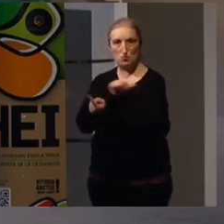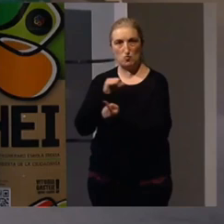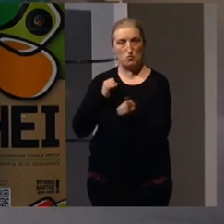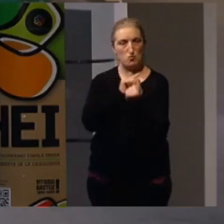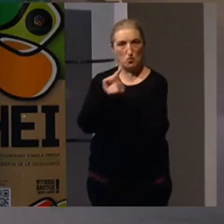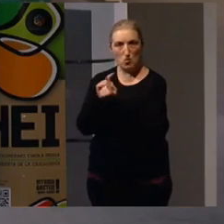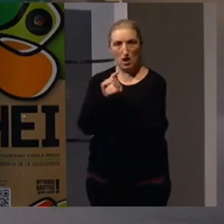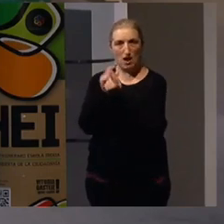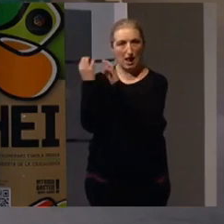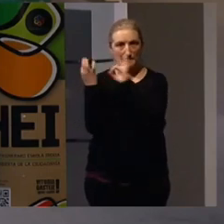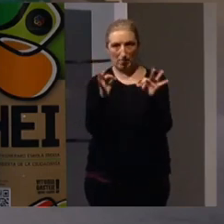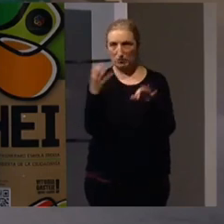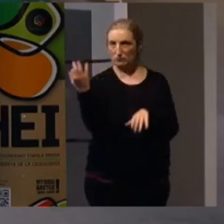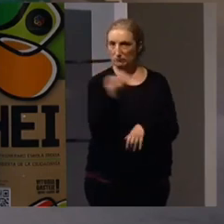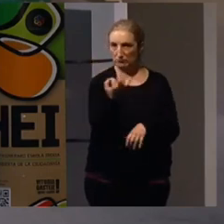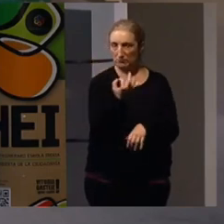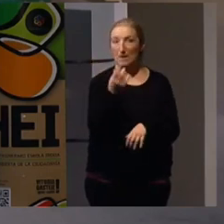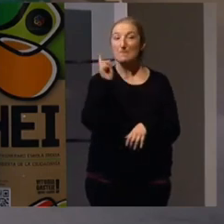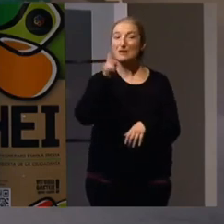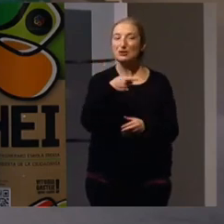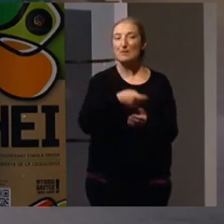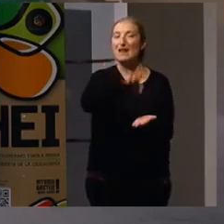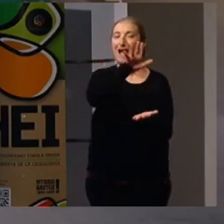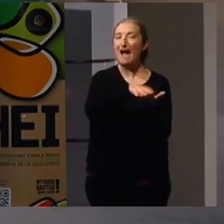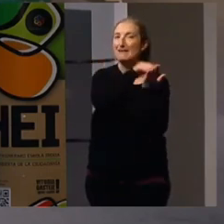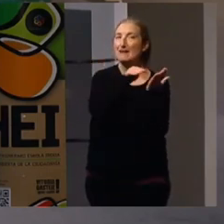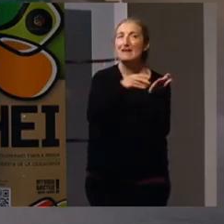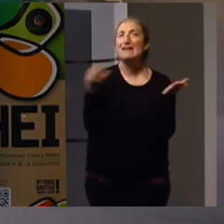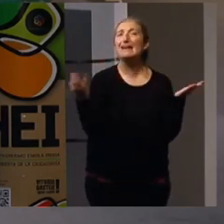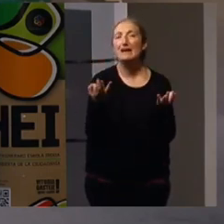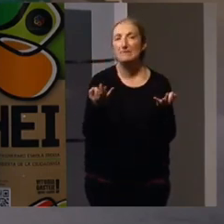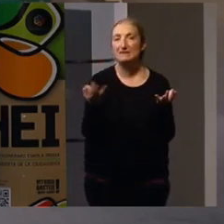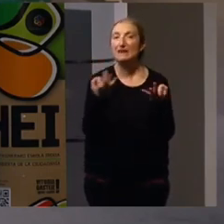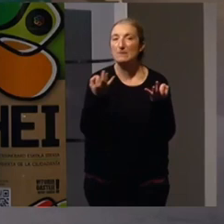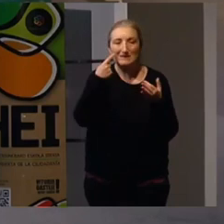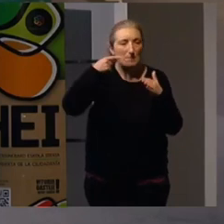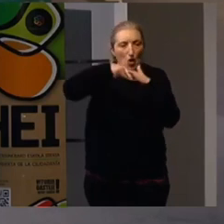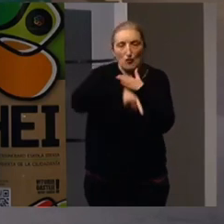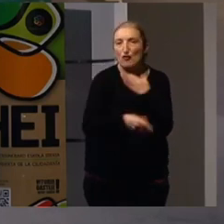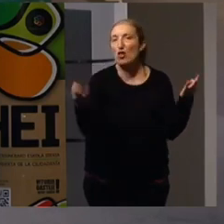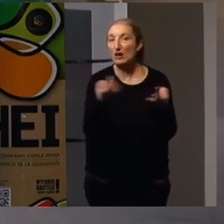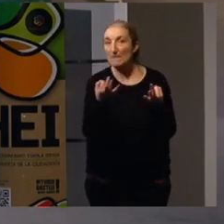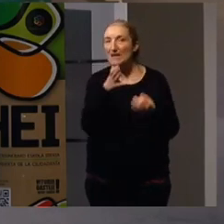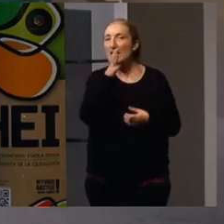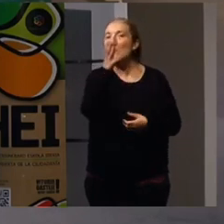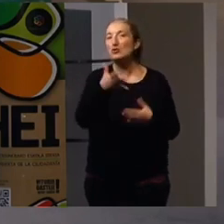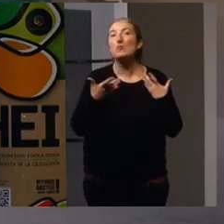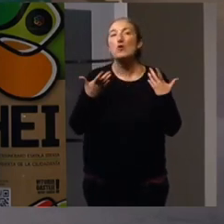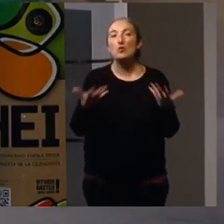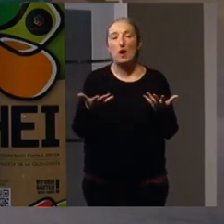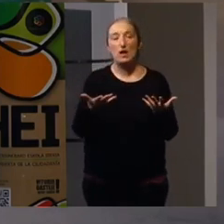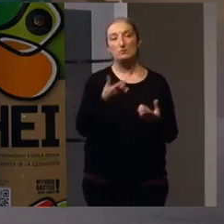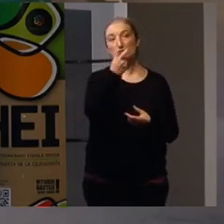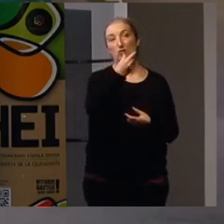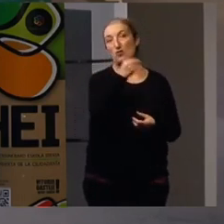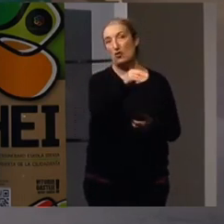a estos chavales, pero tenemos también que levantar ese acta y decir, ¿qué está pasando? e intentar encontrar cuáles son las causas. Por ejemplo,